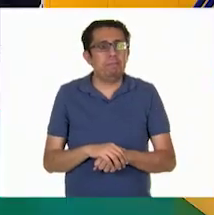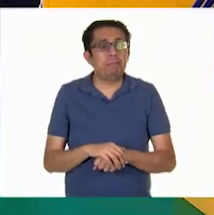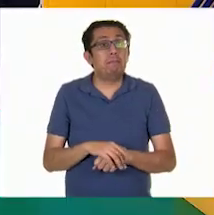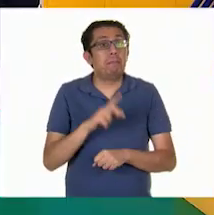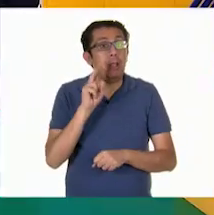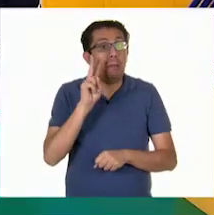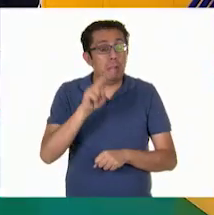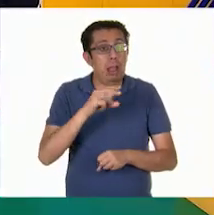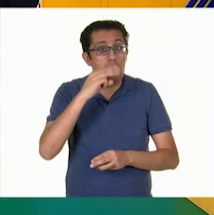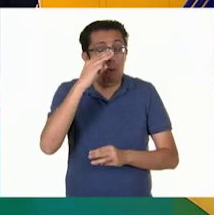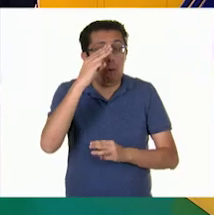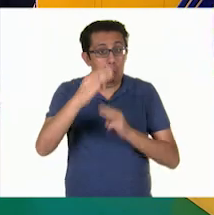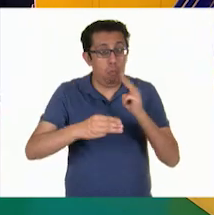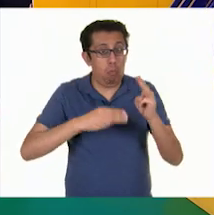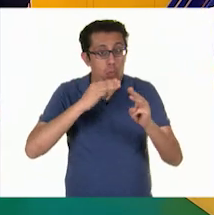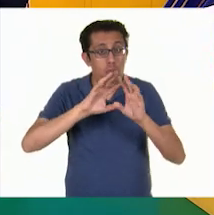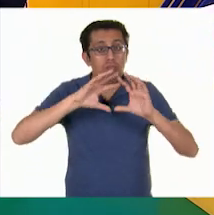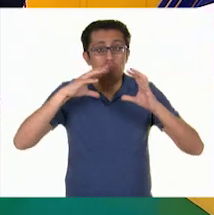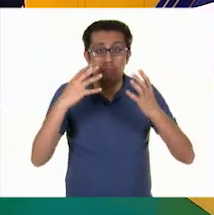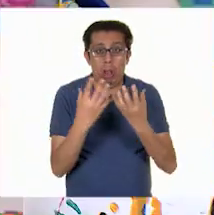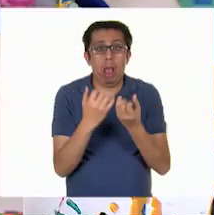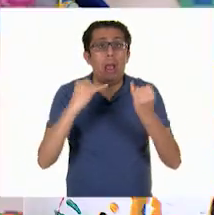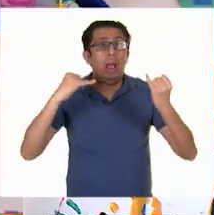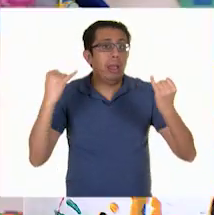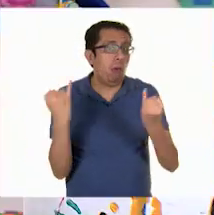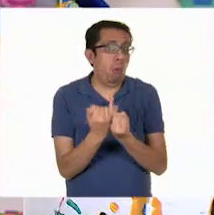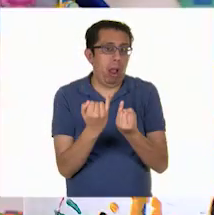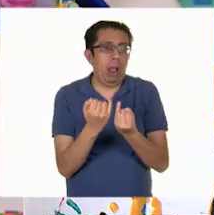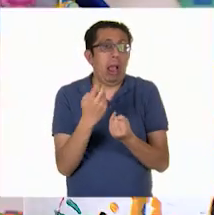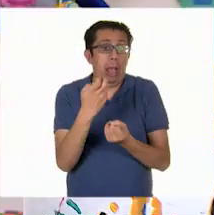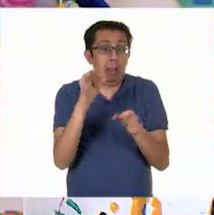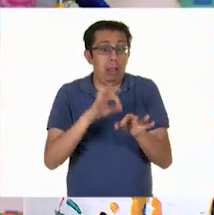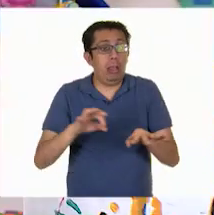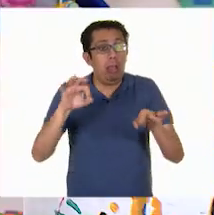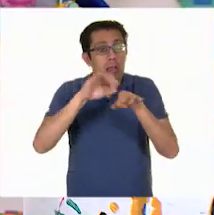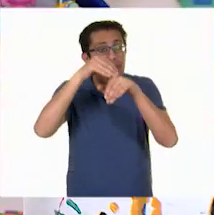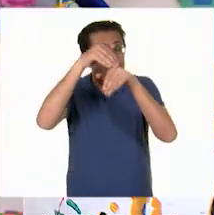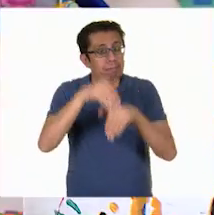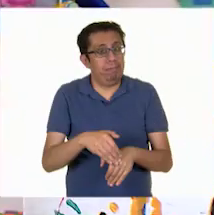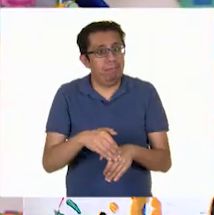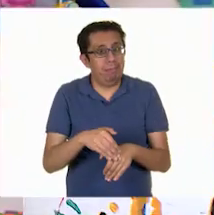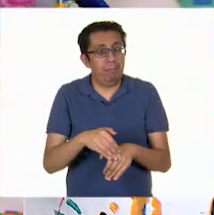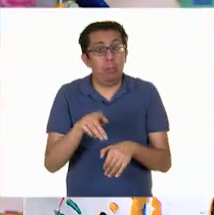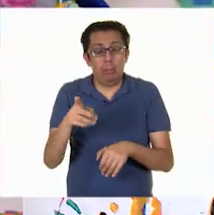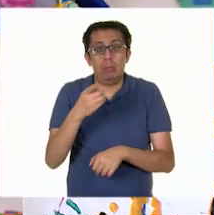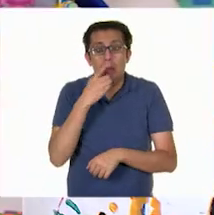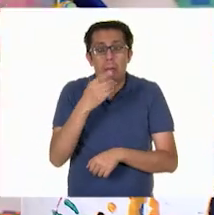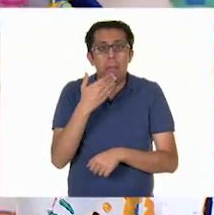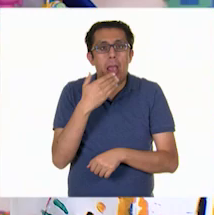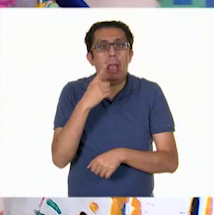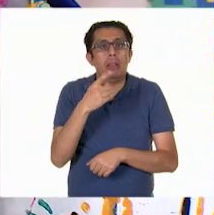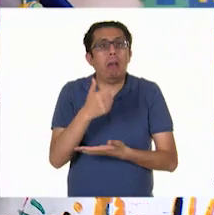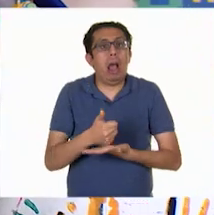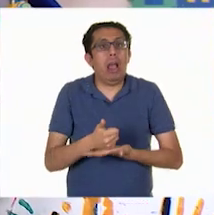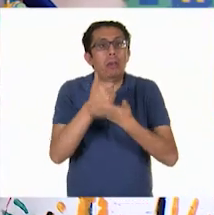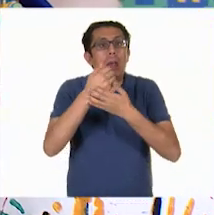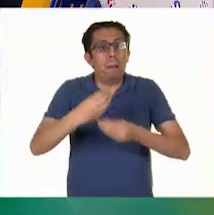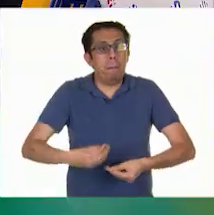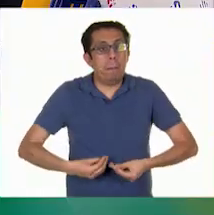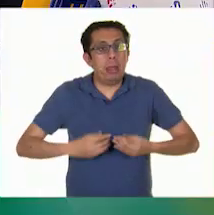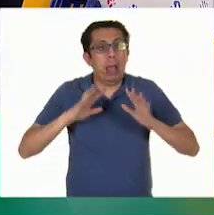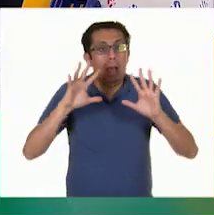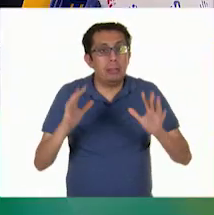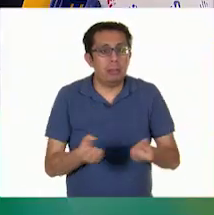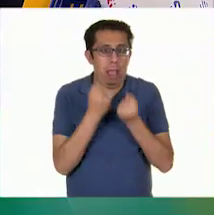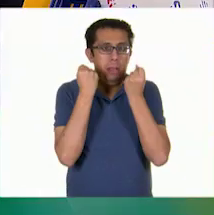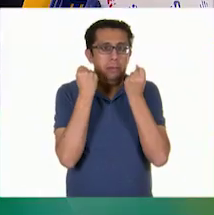todo el mundo también. Por ello es muy importante seguirlas, porque como bien dices, salva vidas. Exacto. Y